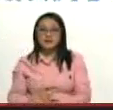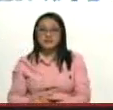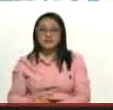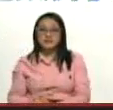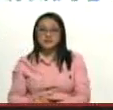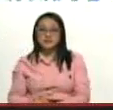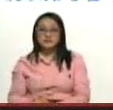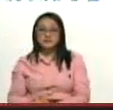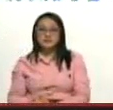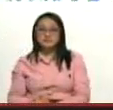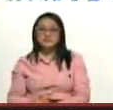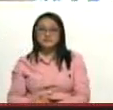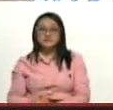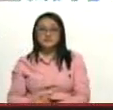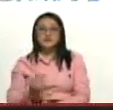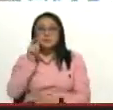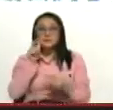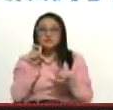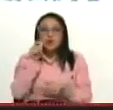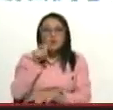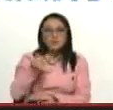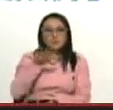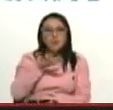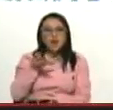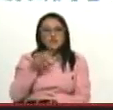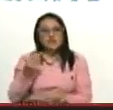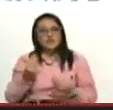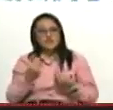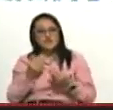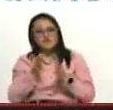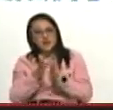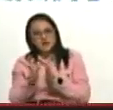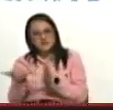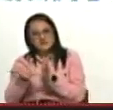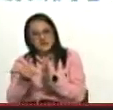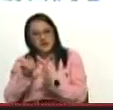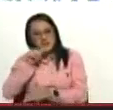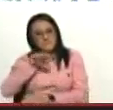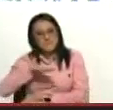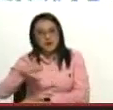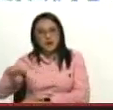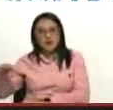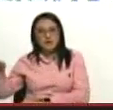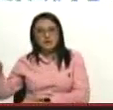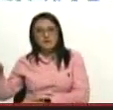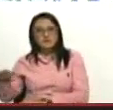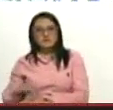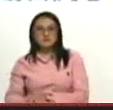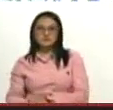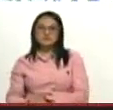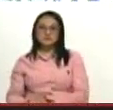la gente el pueblo que vive a lo largo de la costa de una isla